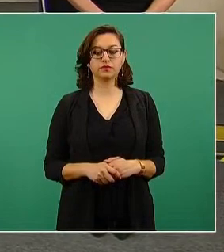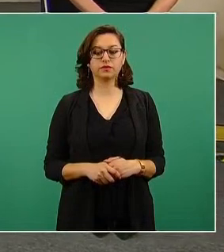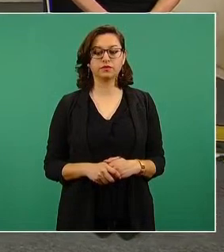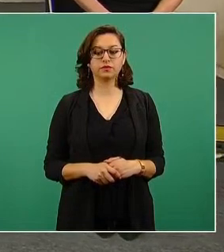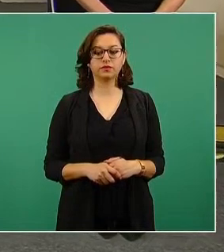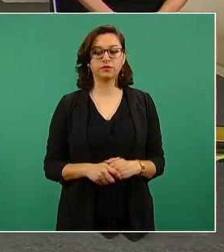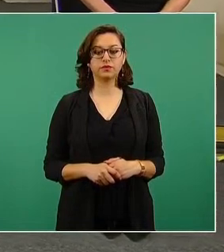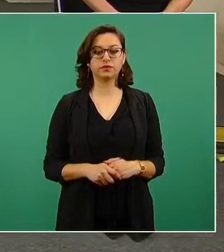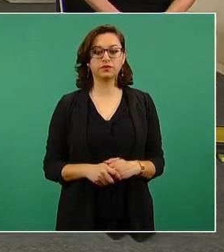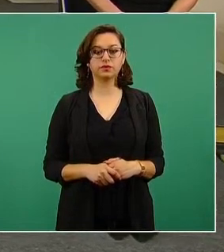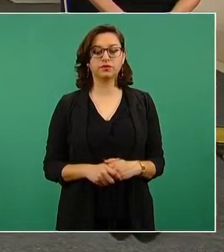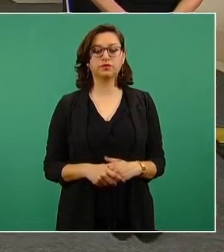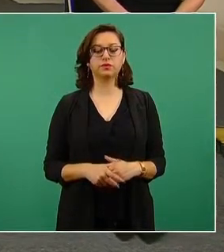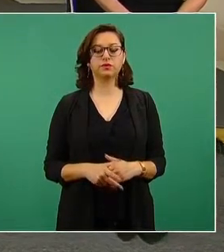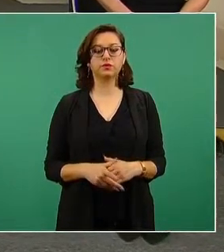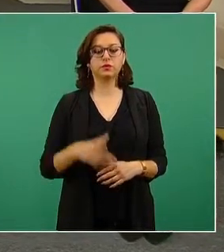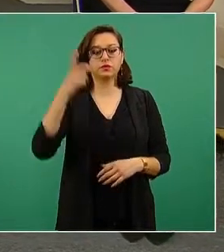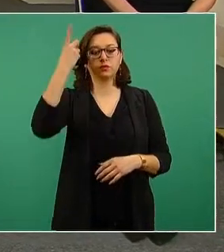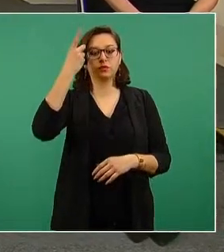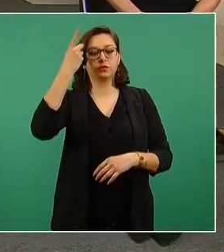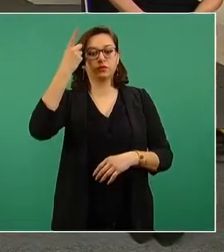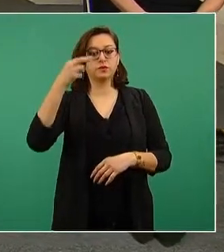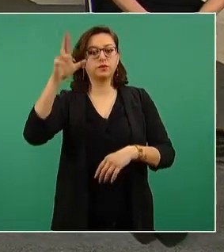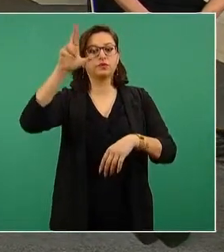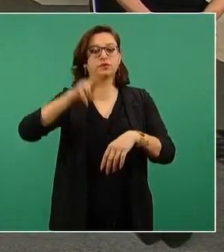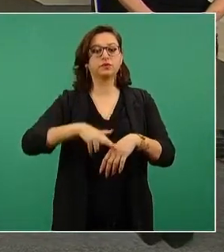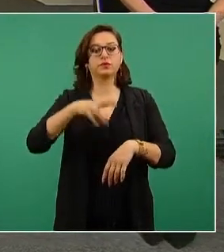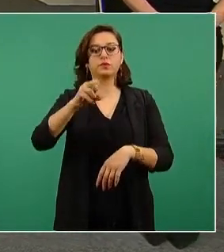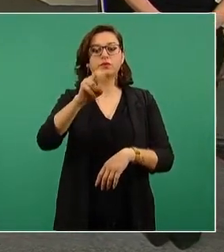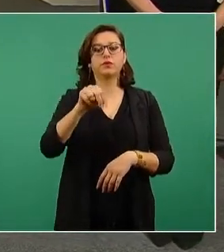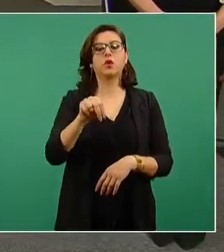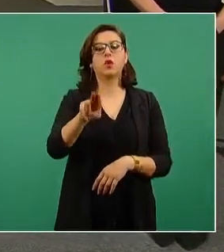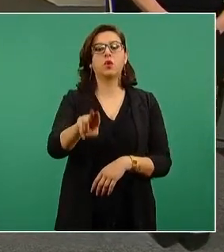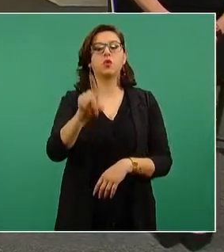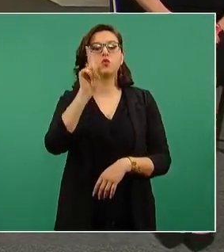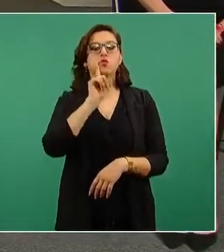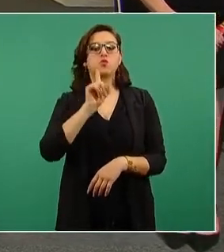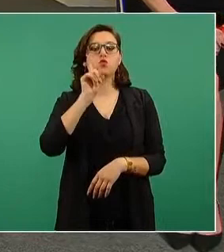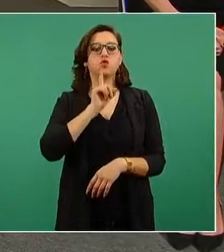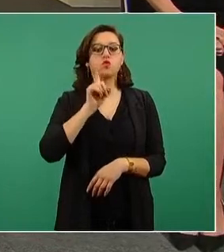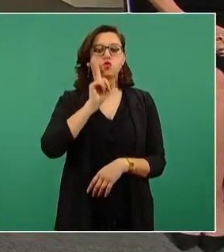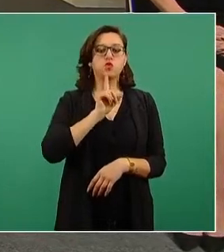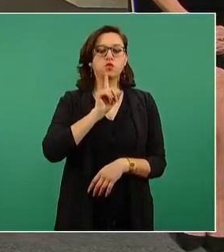o va a estar con nosotros la directora ejecutiva de ONU Mujeres,